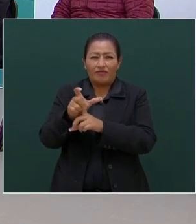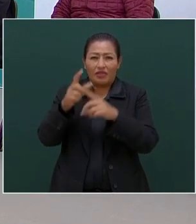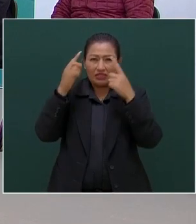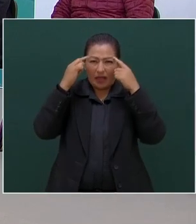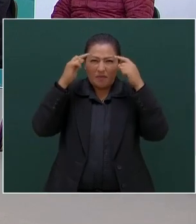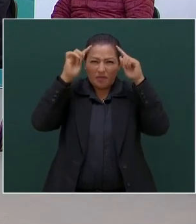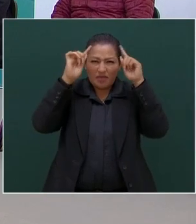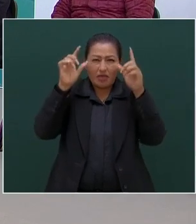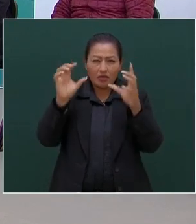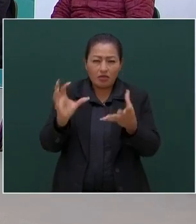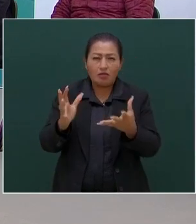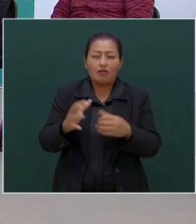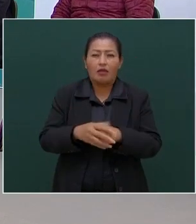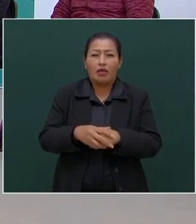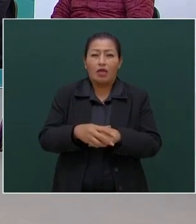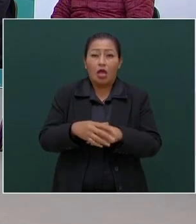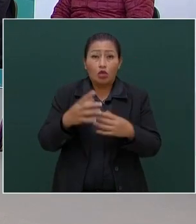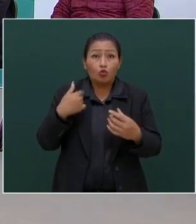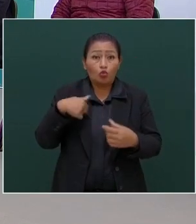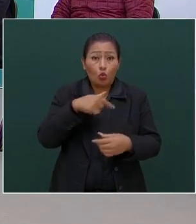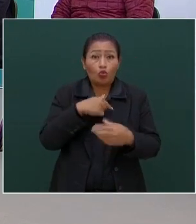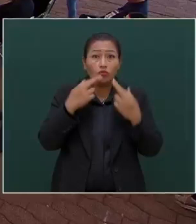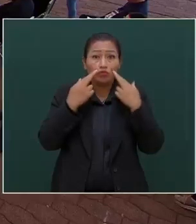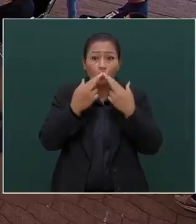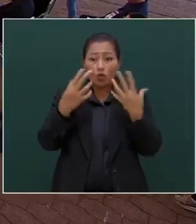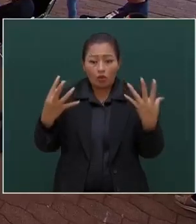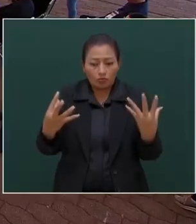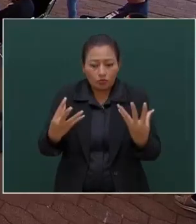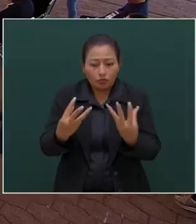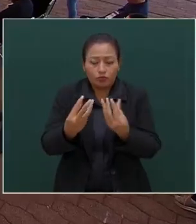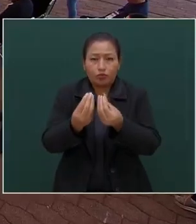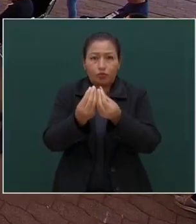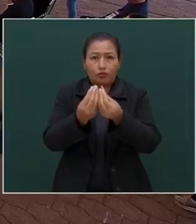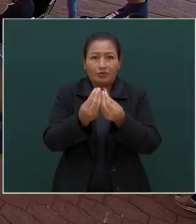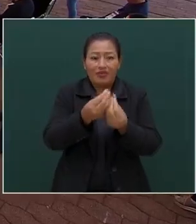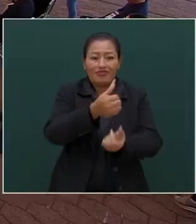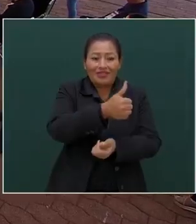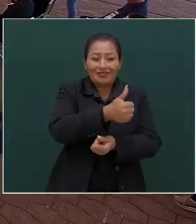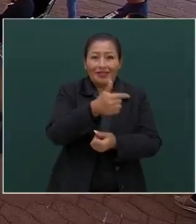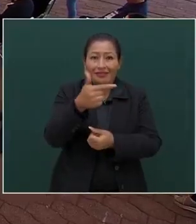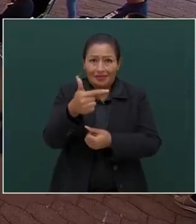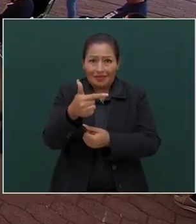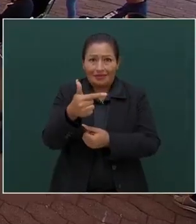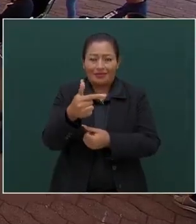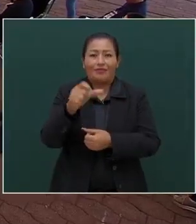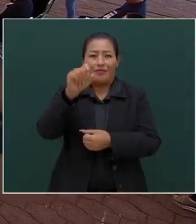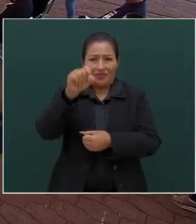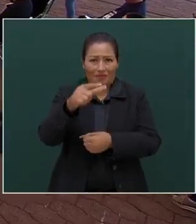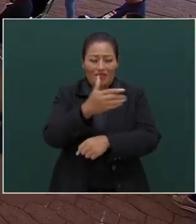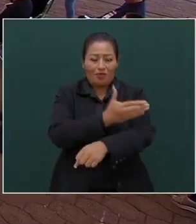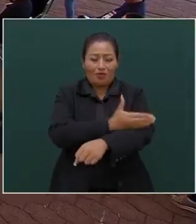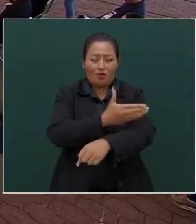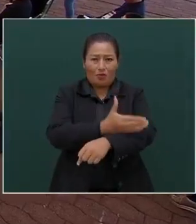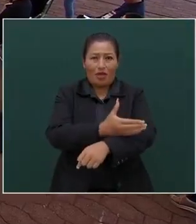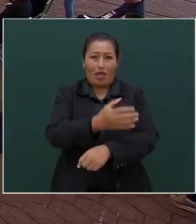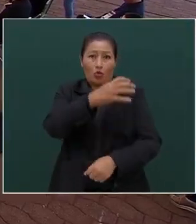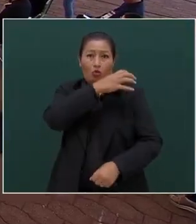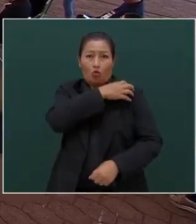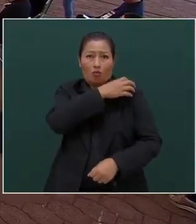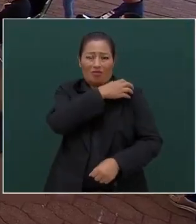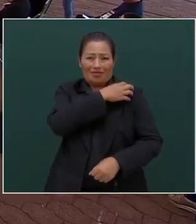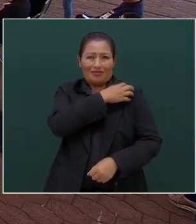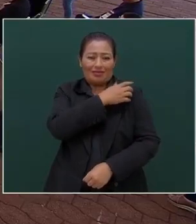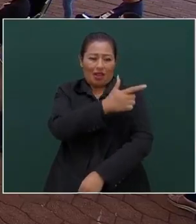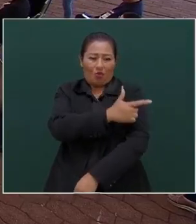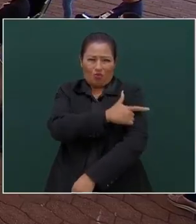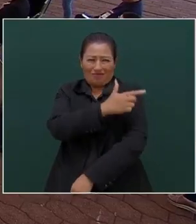Marina, nos reunimos, también nos acompaña el Comandante de la Guardia